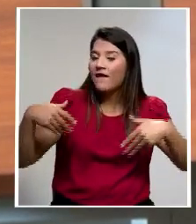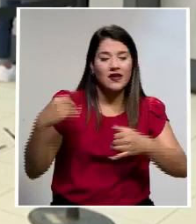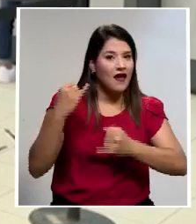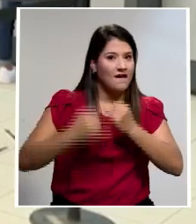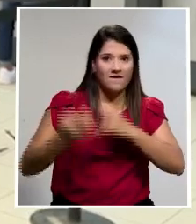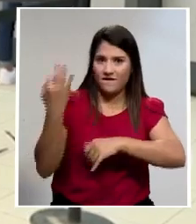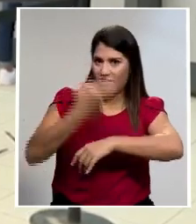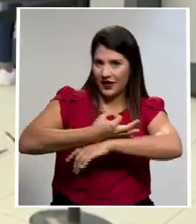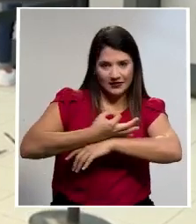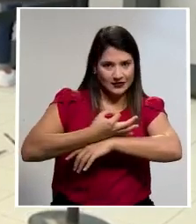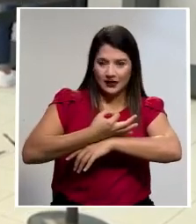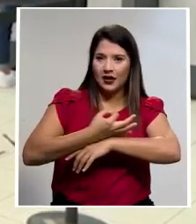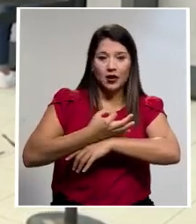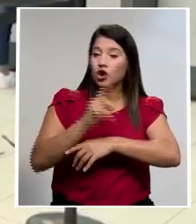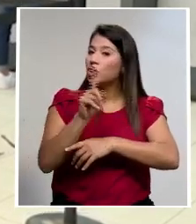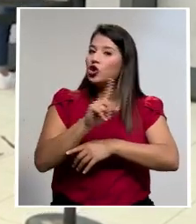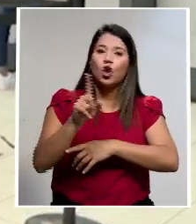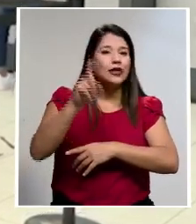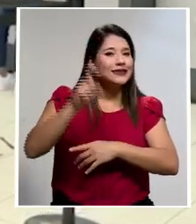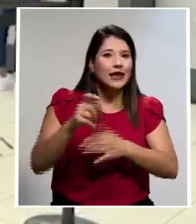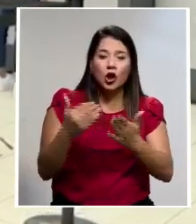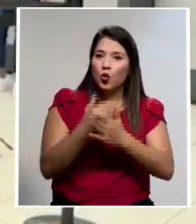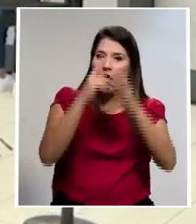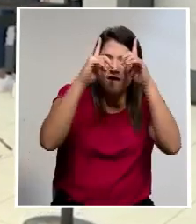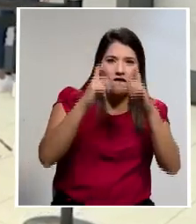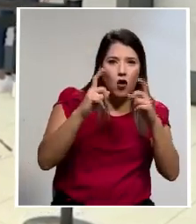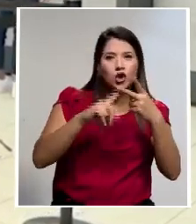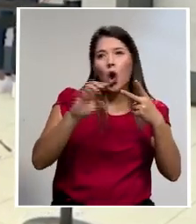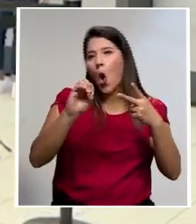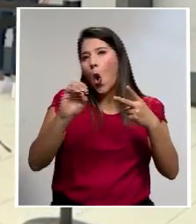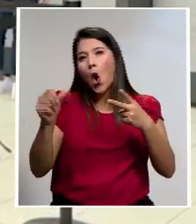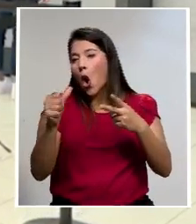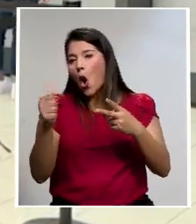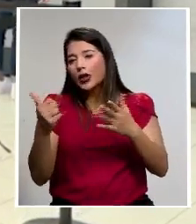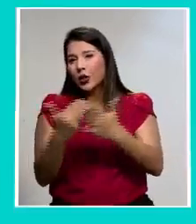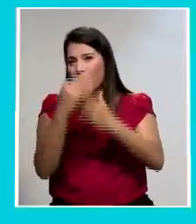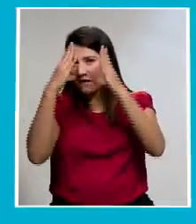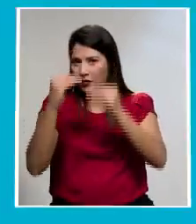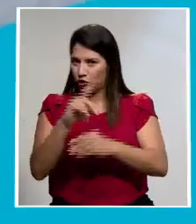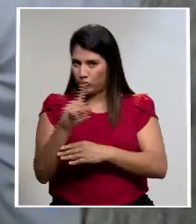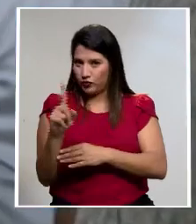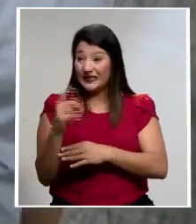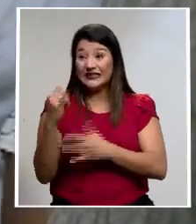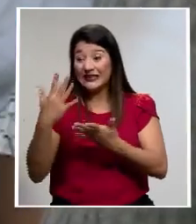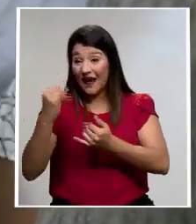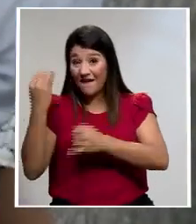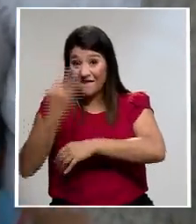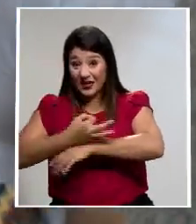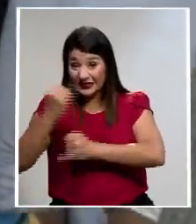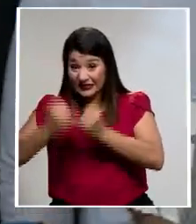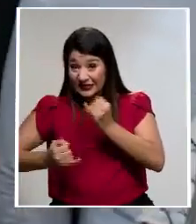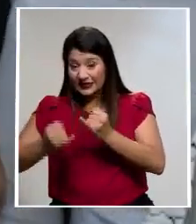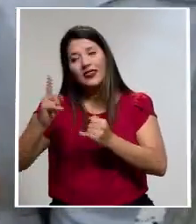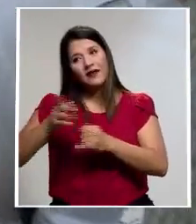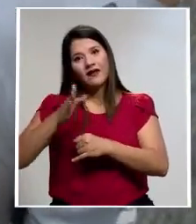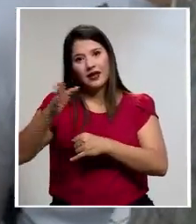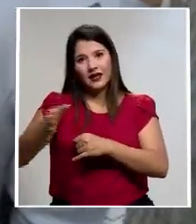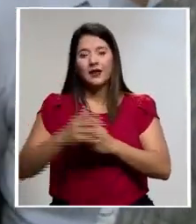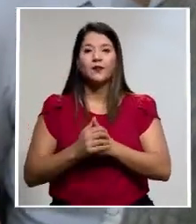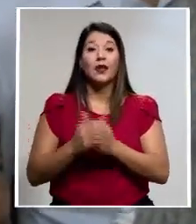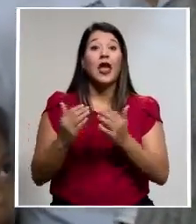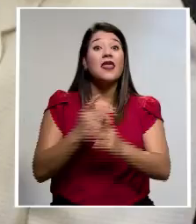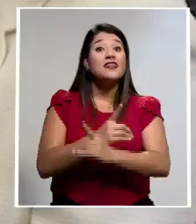que no se requiere actualizar la fotografía u otros datos que impliquen la presencialidad. La defensora de los habitantes, Catalina Crespo, pidió